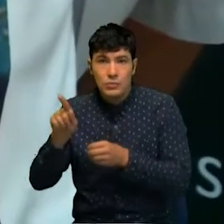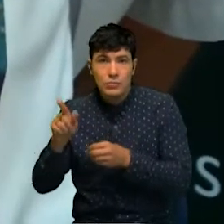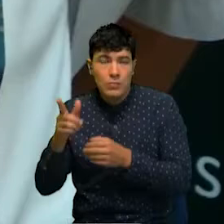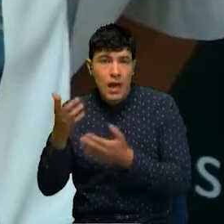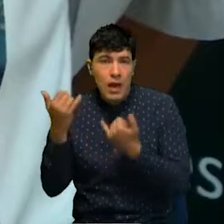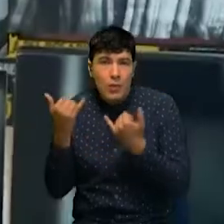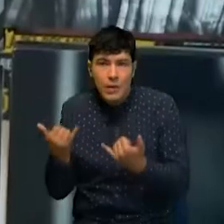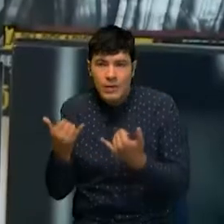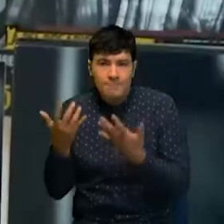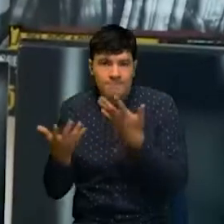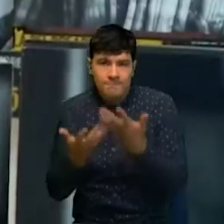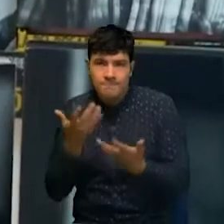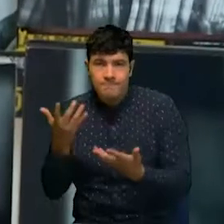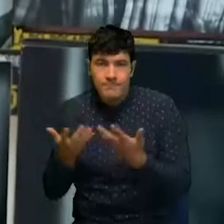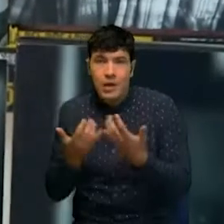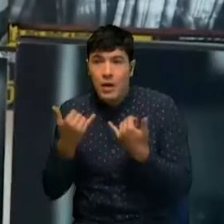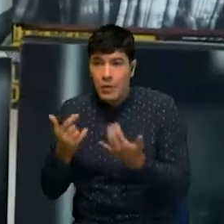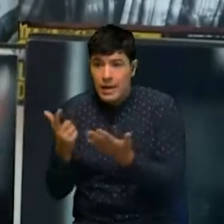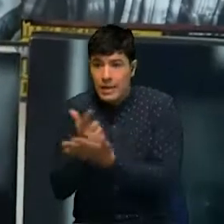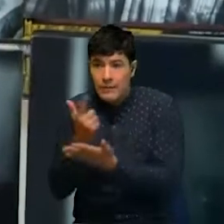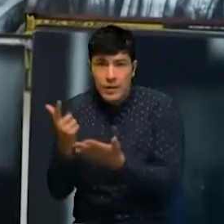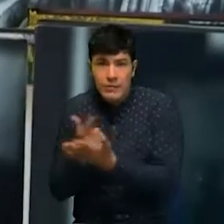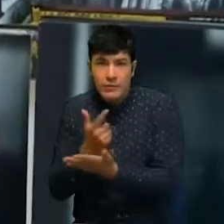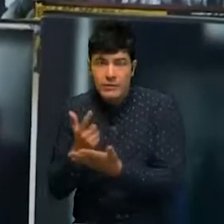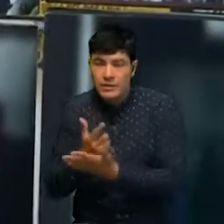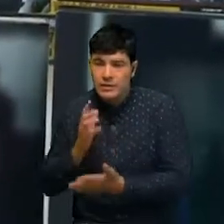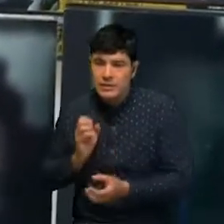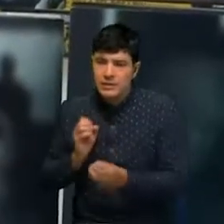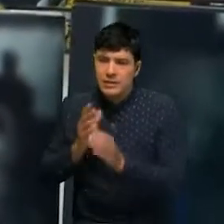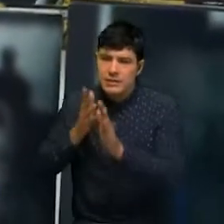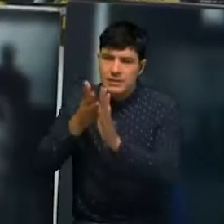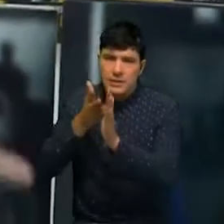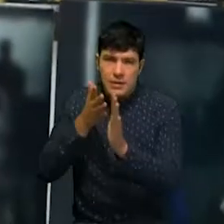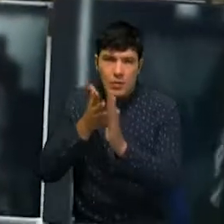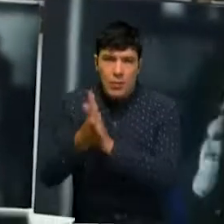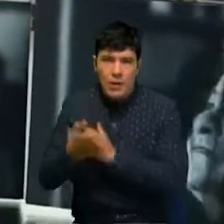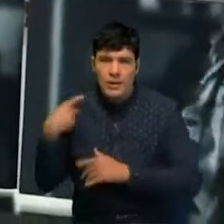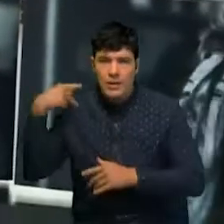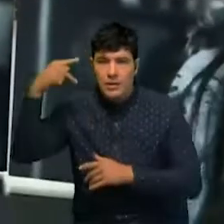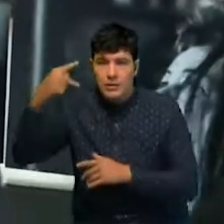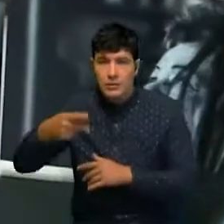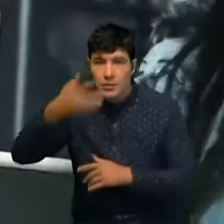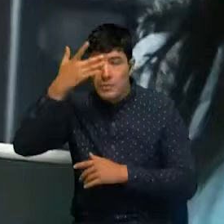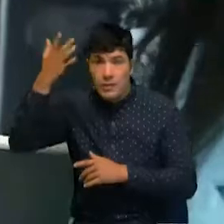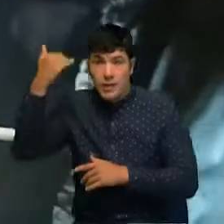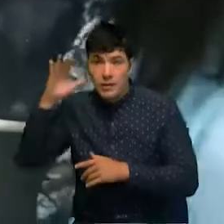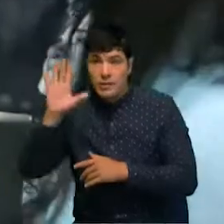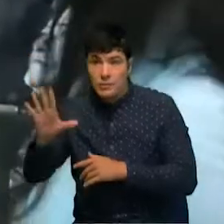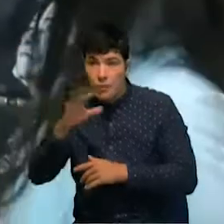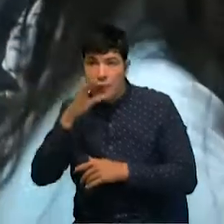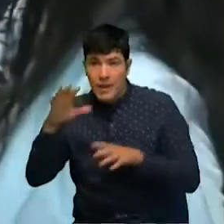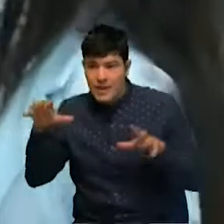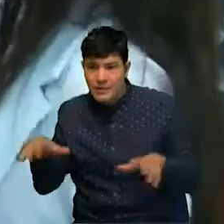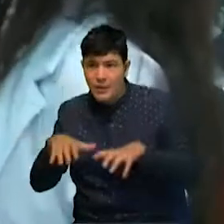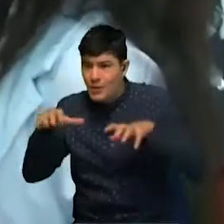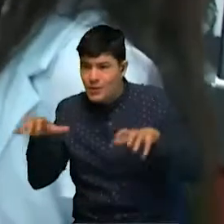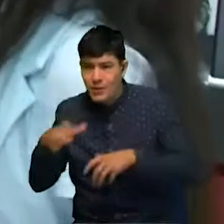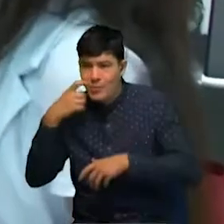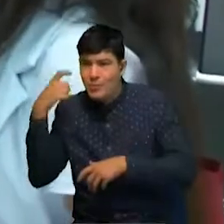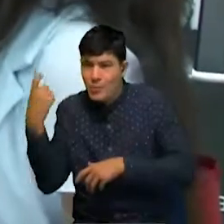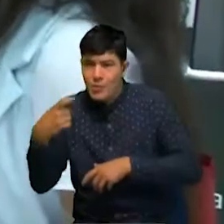autoridades, ya que todas las alternativas agotadas no han sido suficientes. Nosotros como víctimas